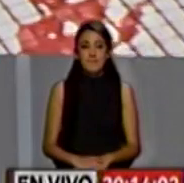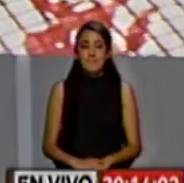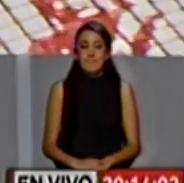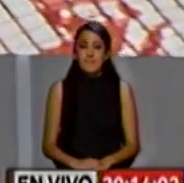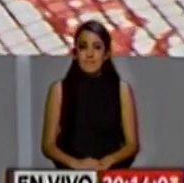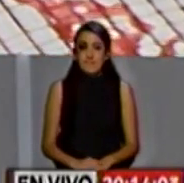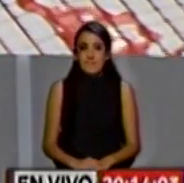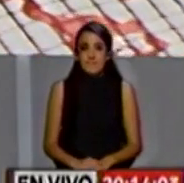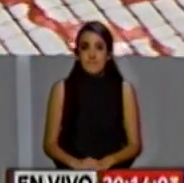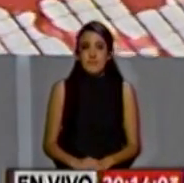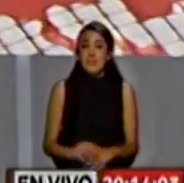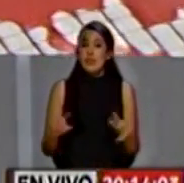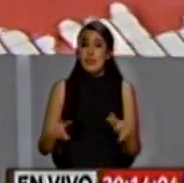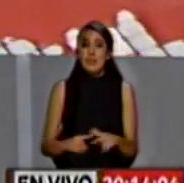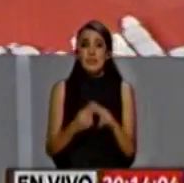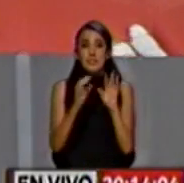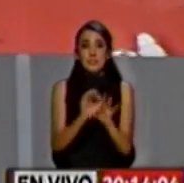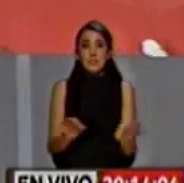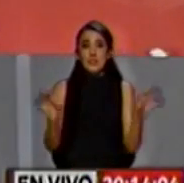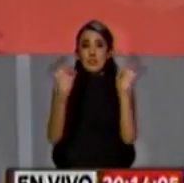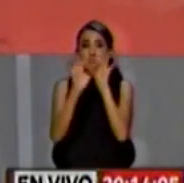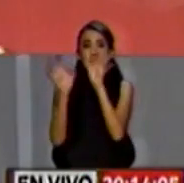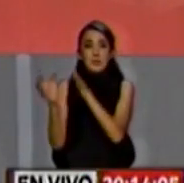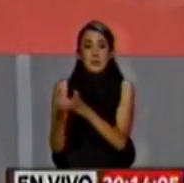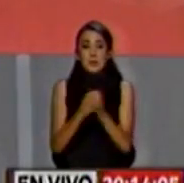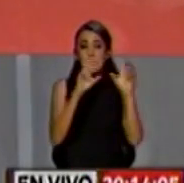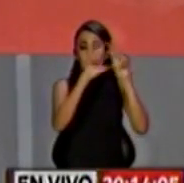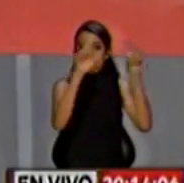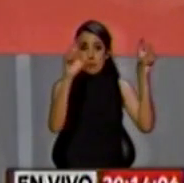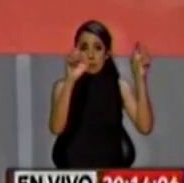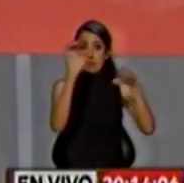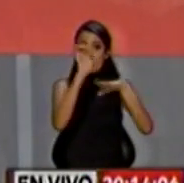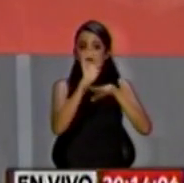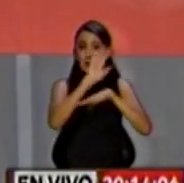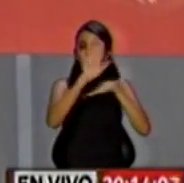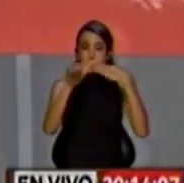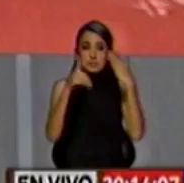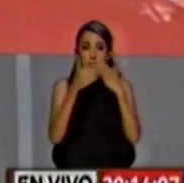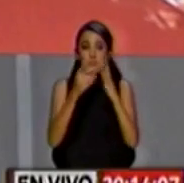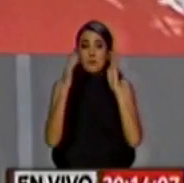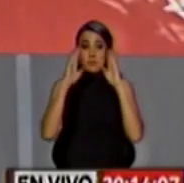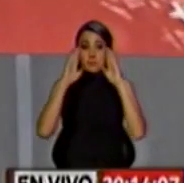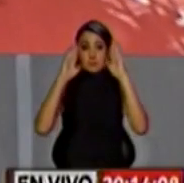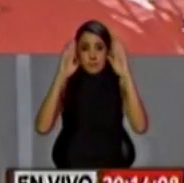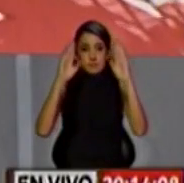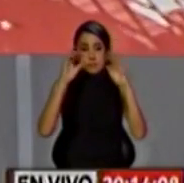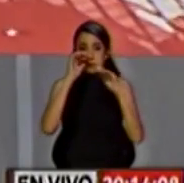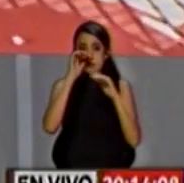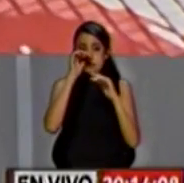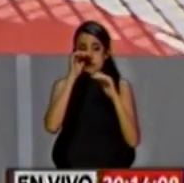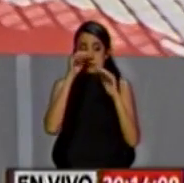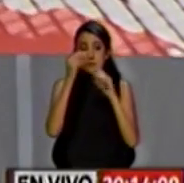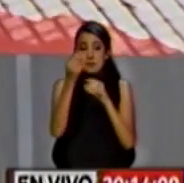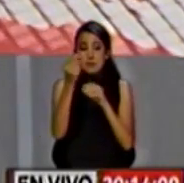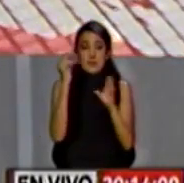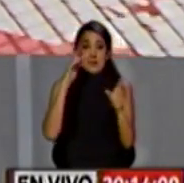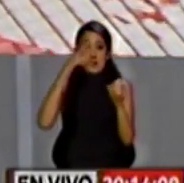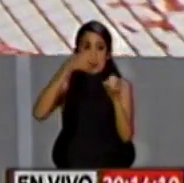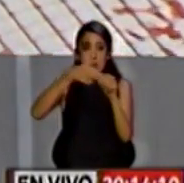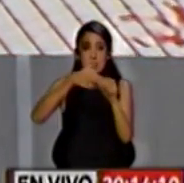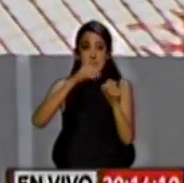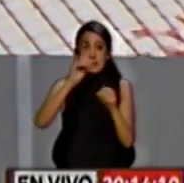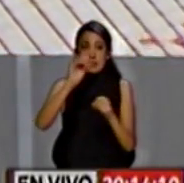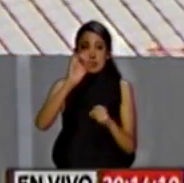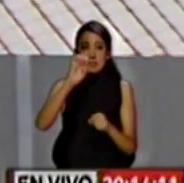y aquí iniciamos con importante información para el sector empresarial de todo el país presta mucha atención el precio del galón de